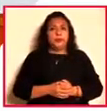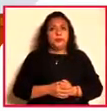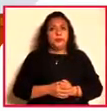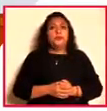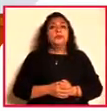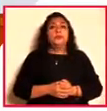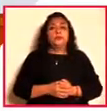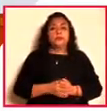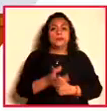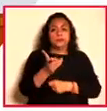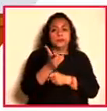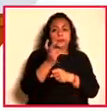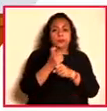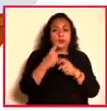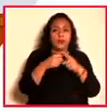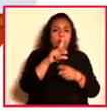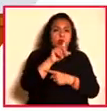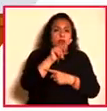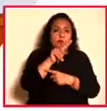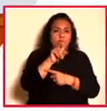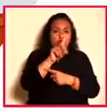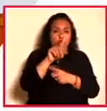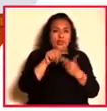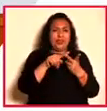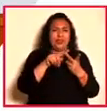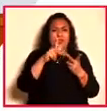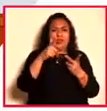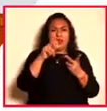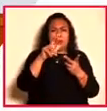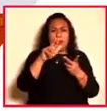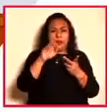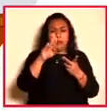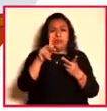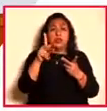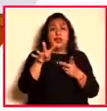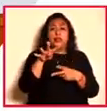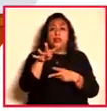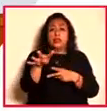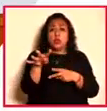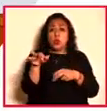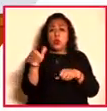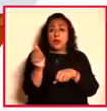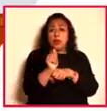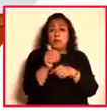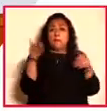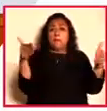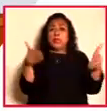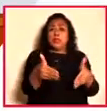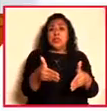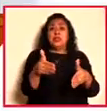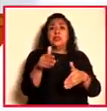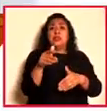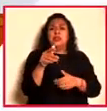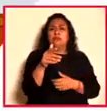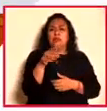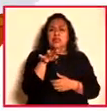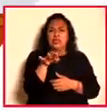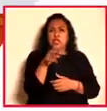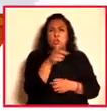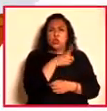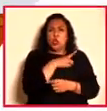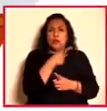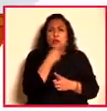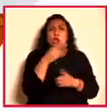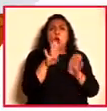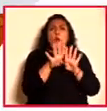Convocados por David Holguín y Gabriel Pascal, 19 actores presentan 22 monólogos en los que escucharemos cómo fue la conquista en voz de Hernán